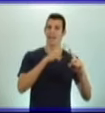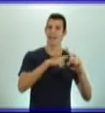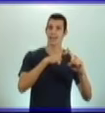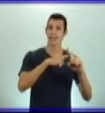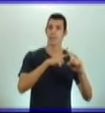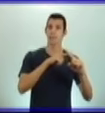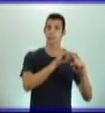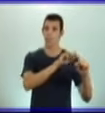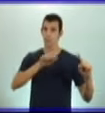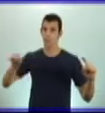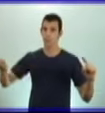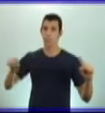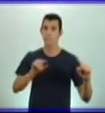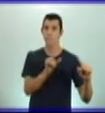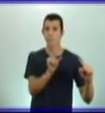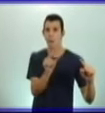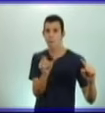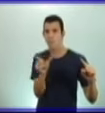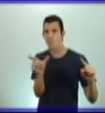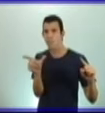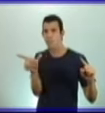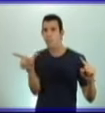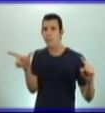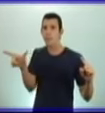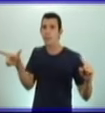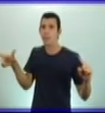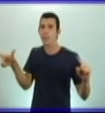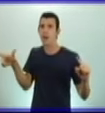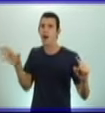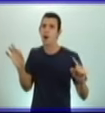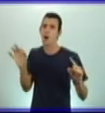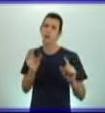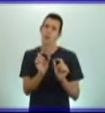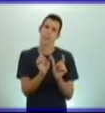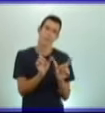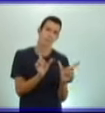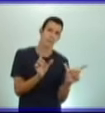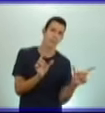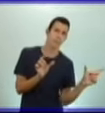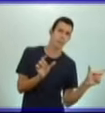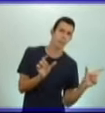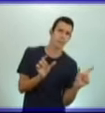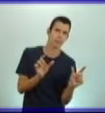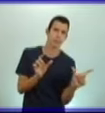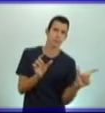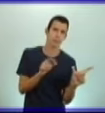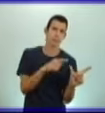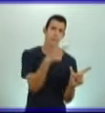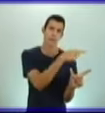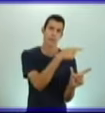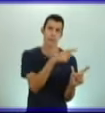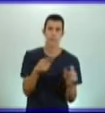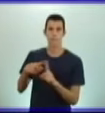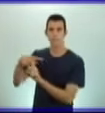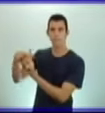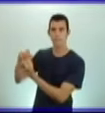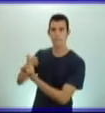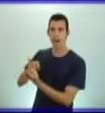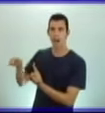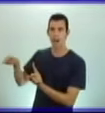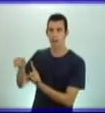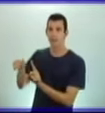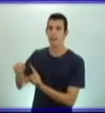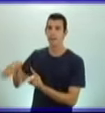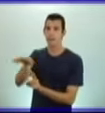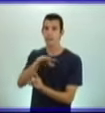en este caso, a la derecha de menos 4, los valores, ¿qué sucede cuando los valores de las X